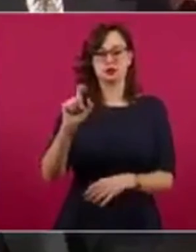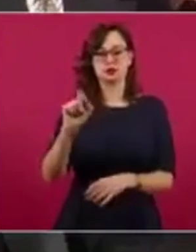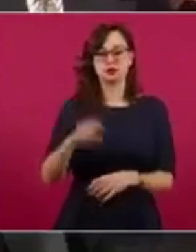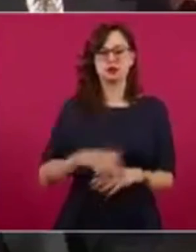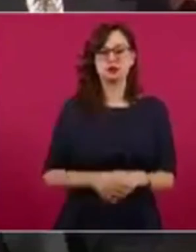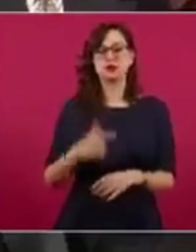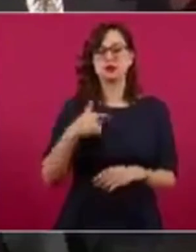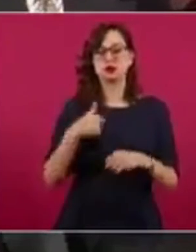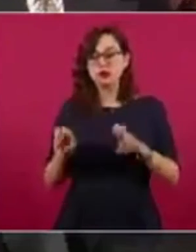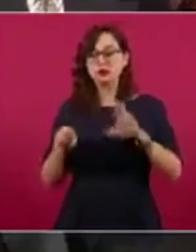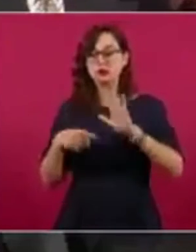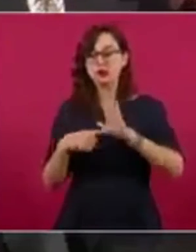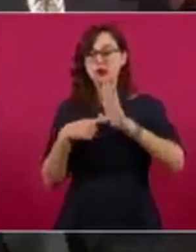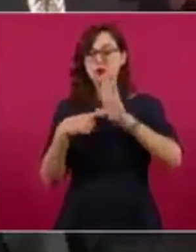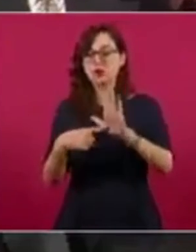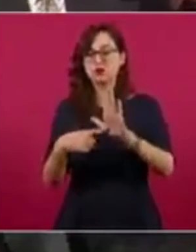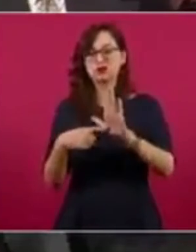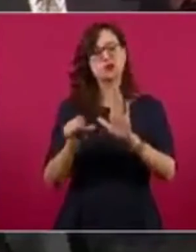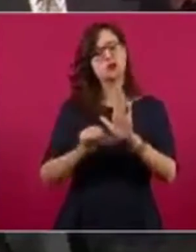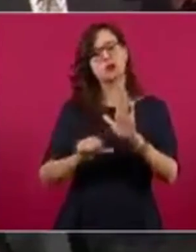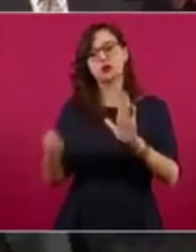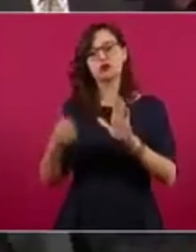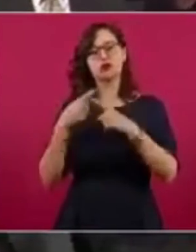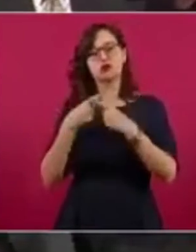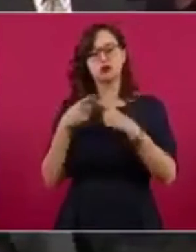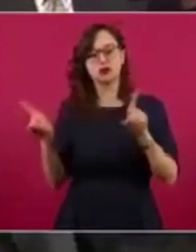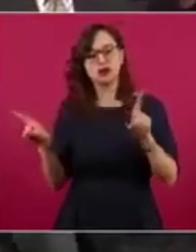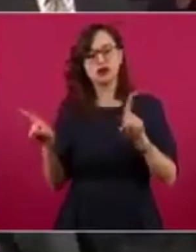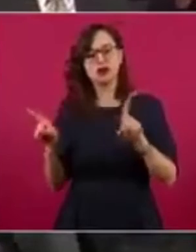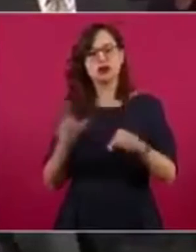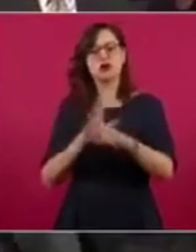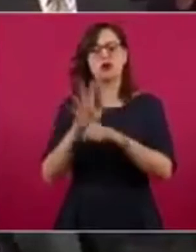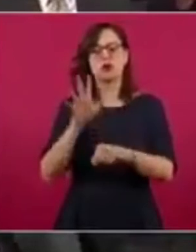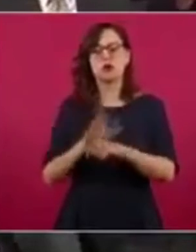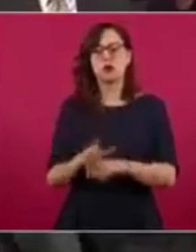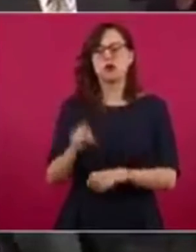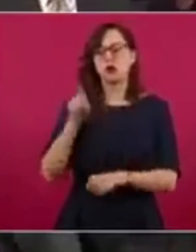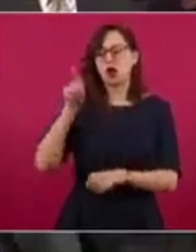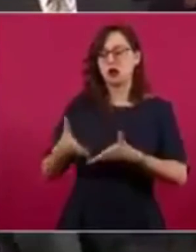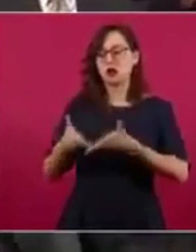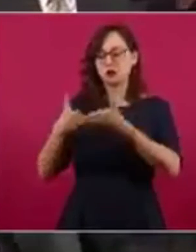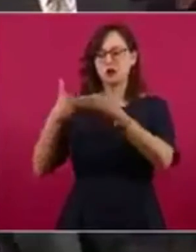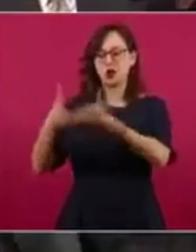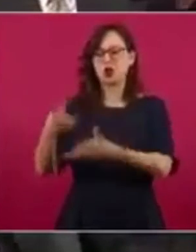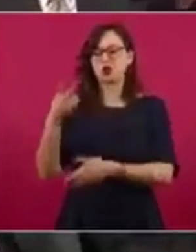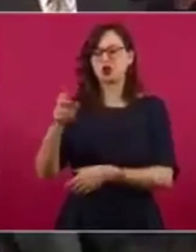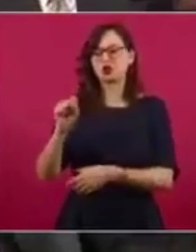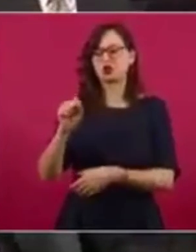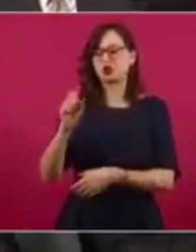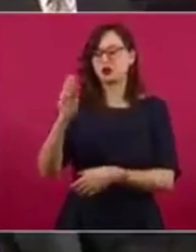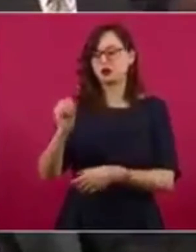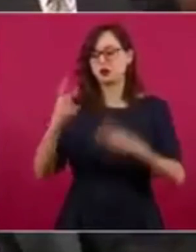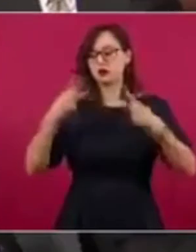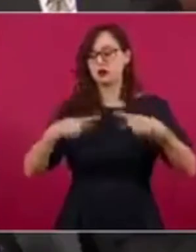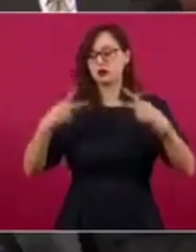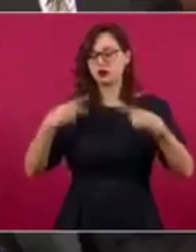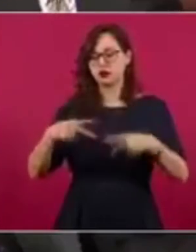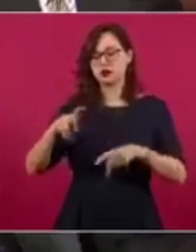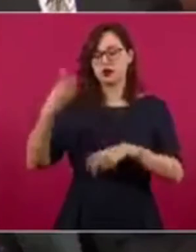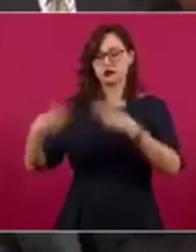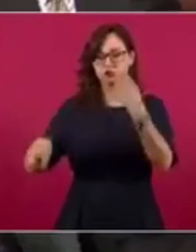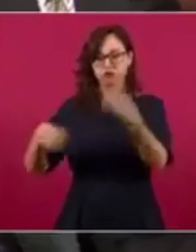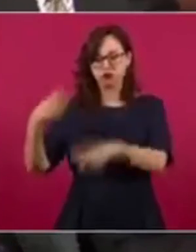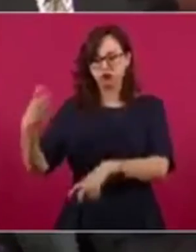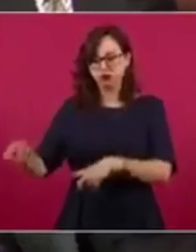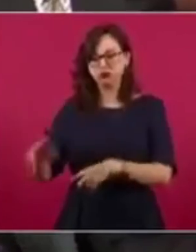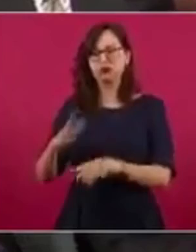Los temas que yo expuse fue el tema de los náufragos de la barcaza 269, el tema precisamente de la